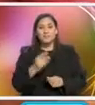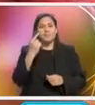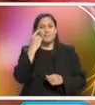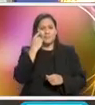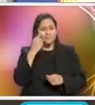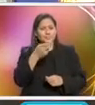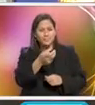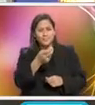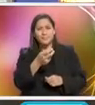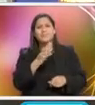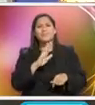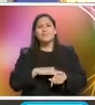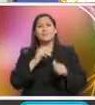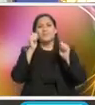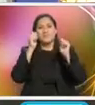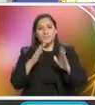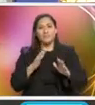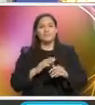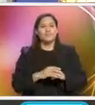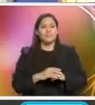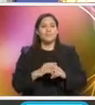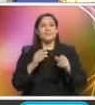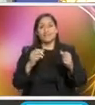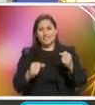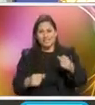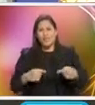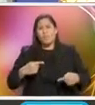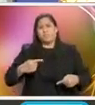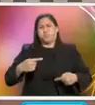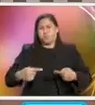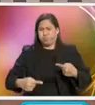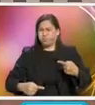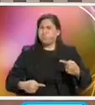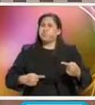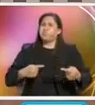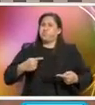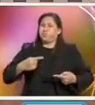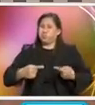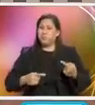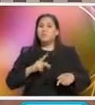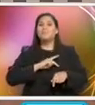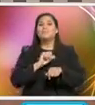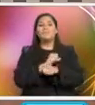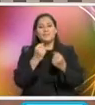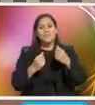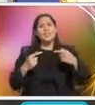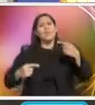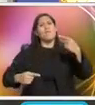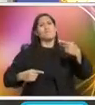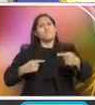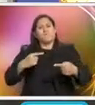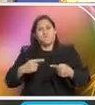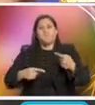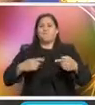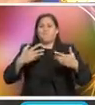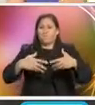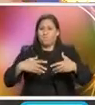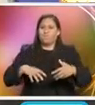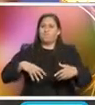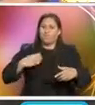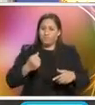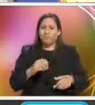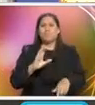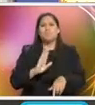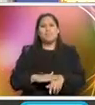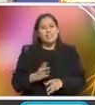y eso genera más peso del normal, y eso entonces va a requerir que tu vehículo utilice, pues requiera más